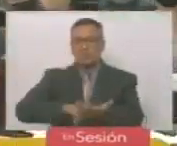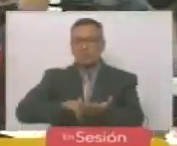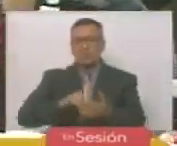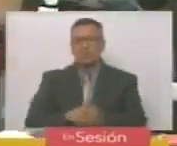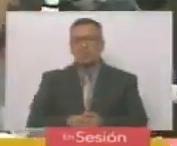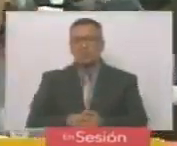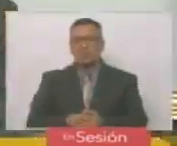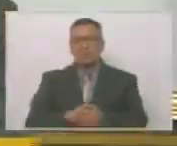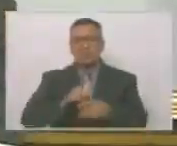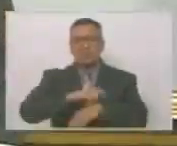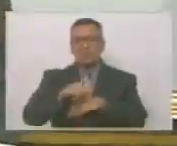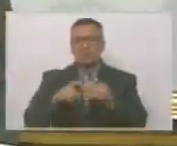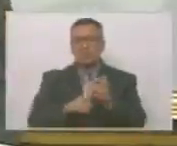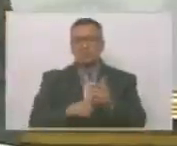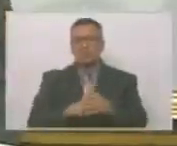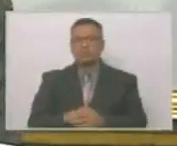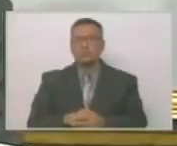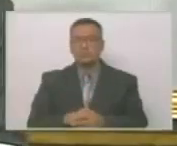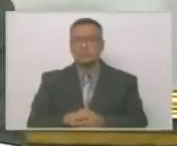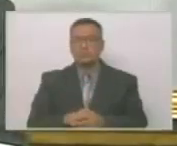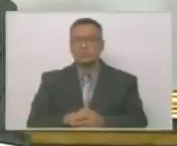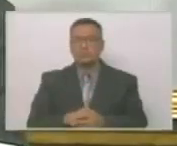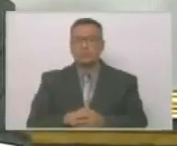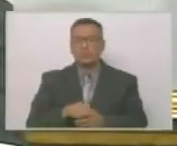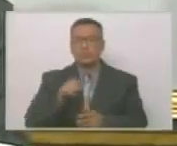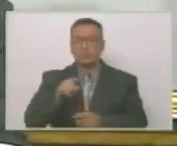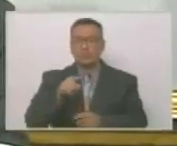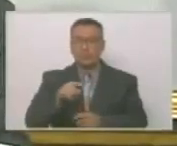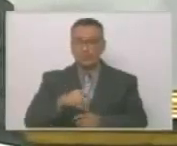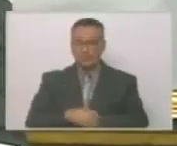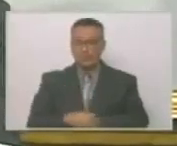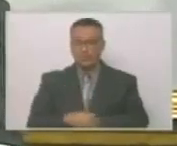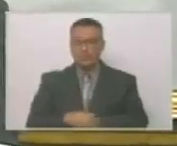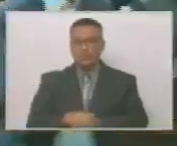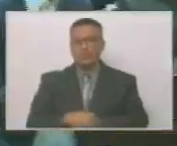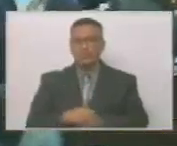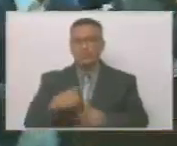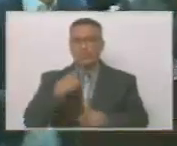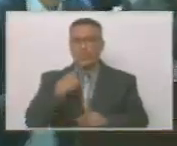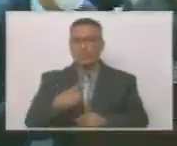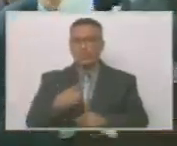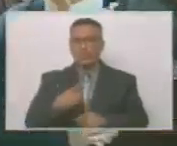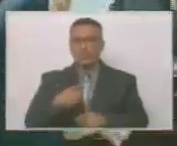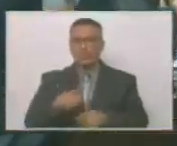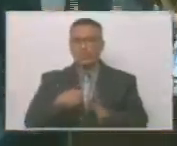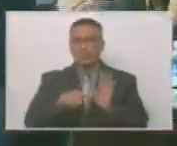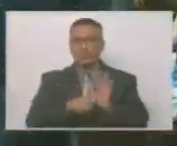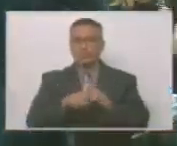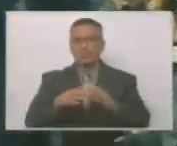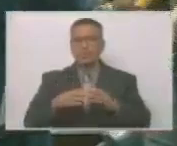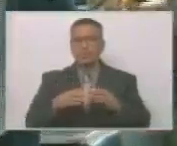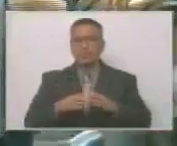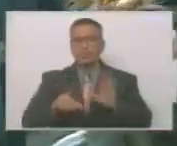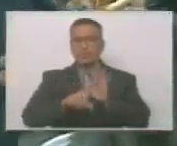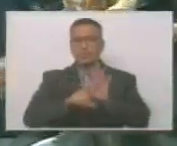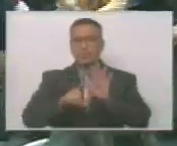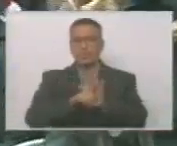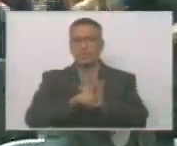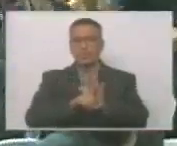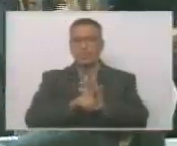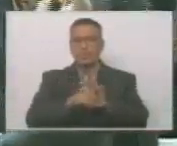por unanimidad. En consecuencia, se declara sancionada la Ley de Registro